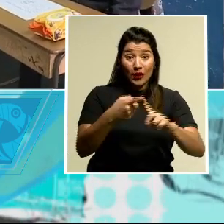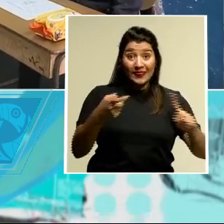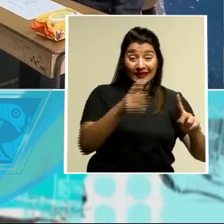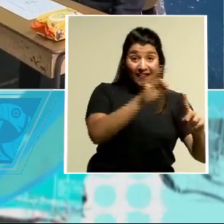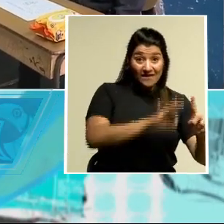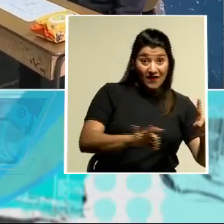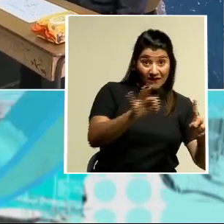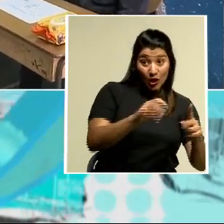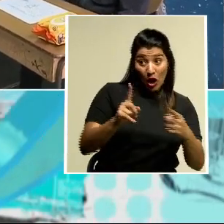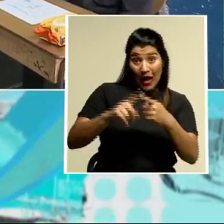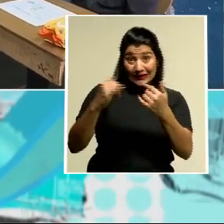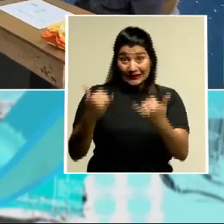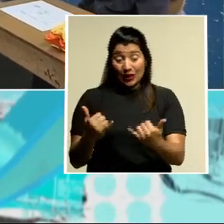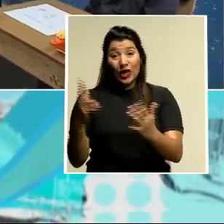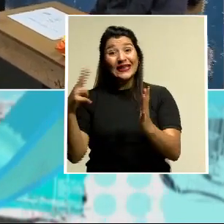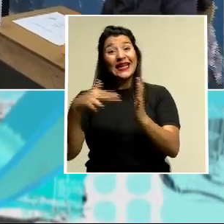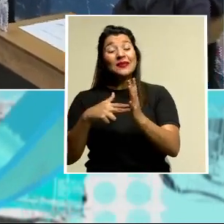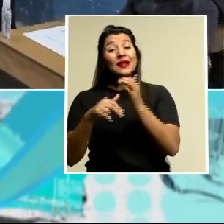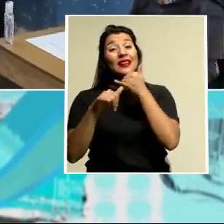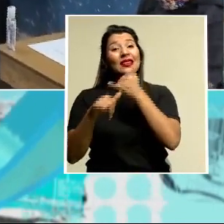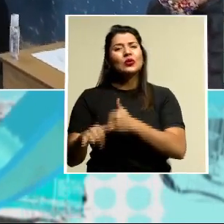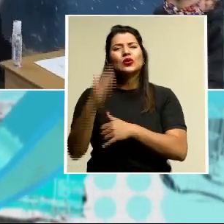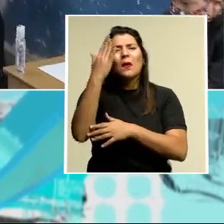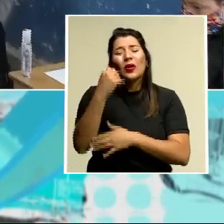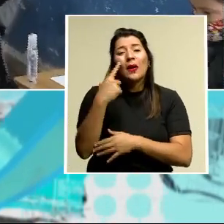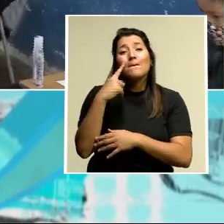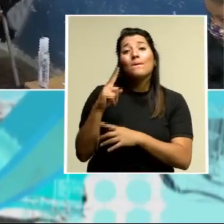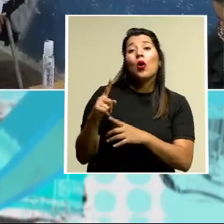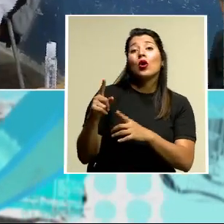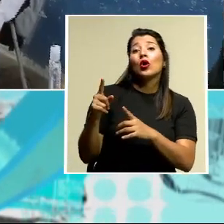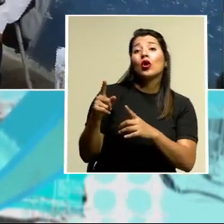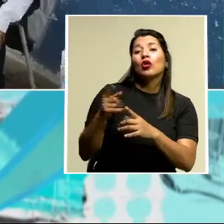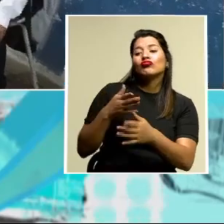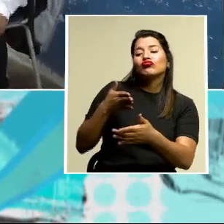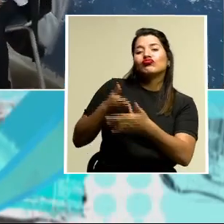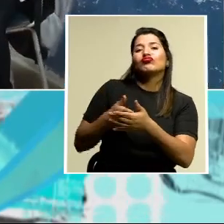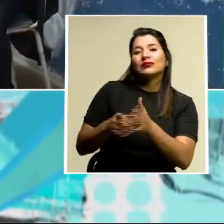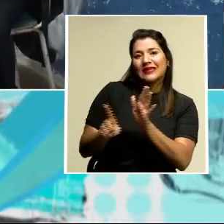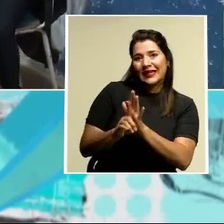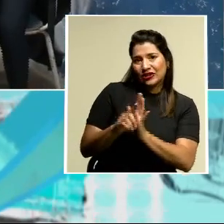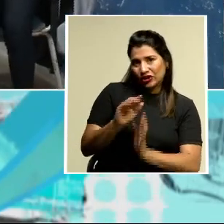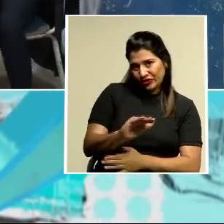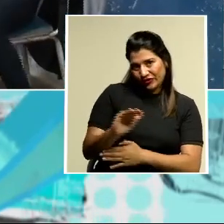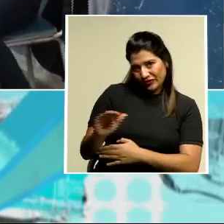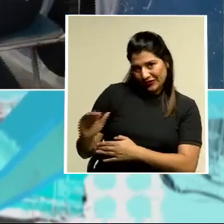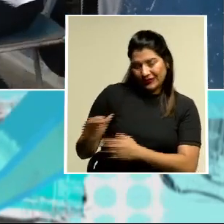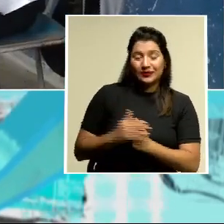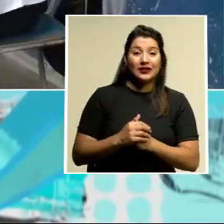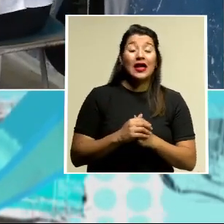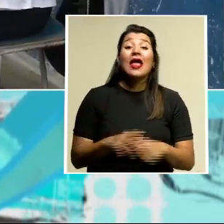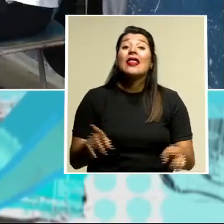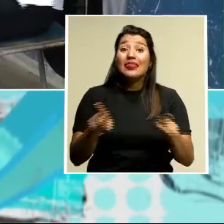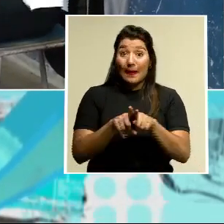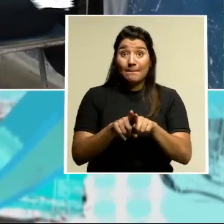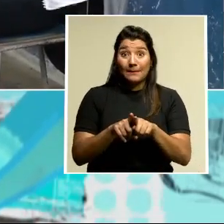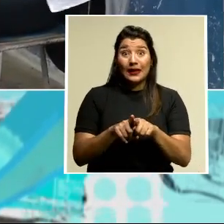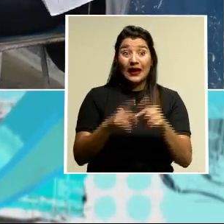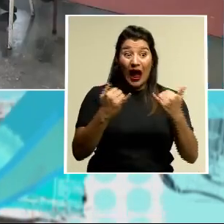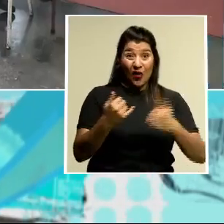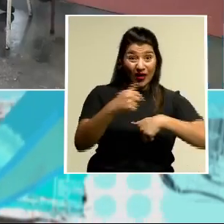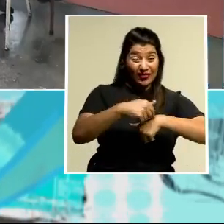menos 3.000 denuncias por violación de derechos de menores. Además, en esta pausa del curso lectivo fue cuando